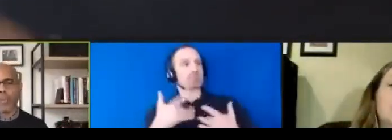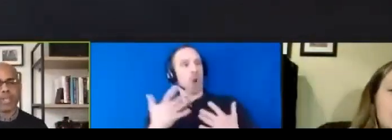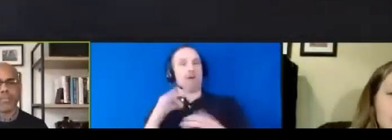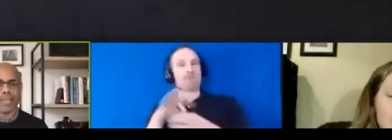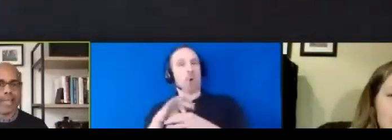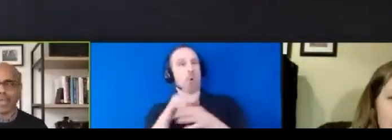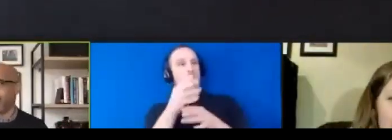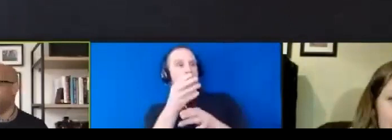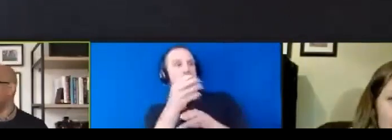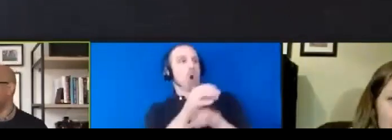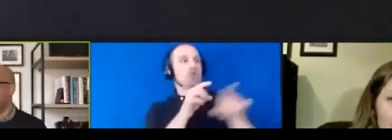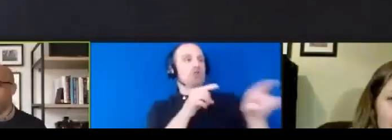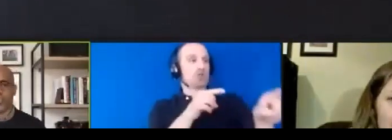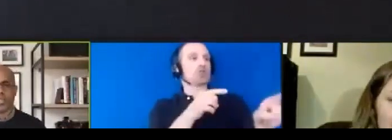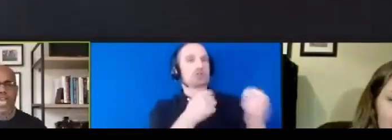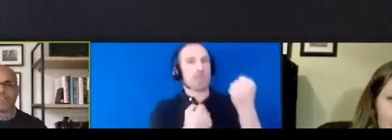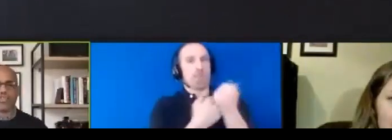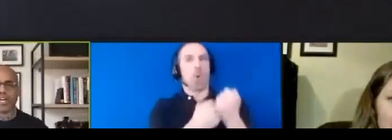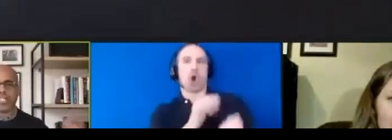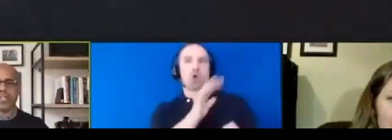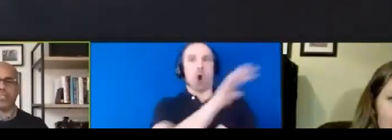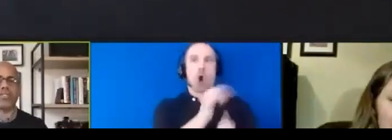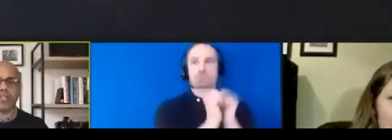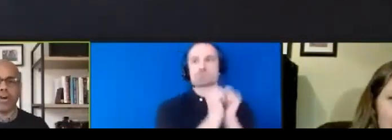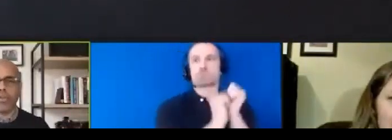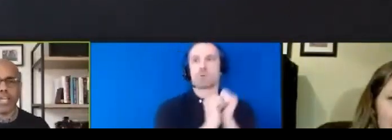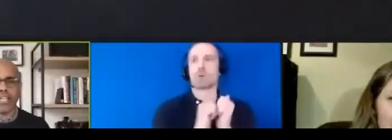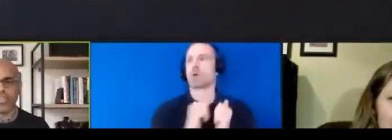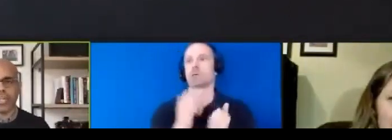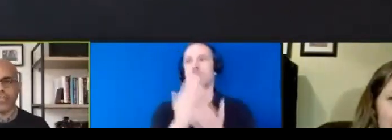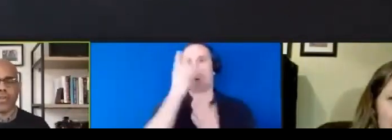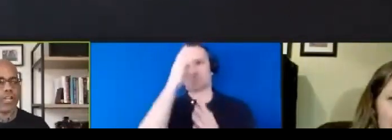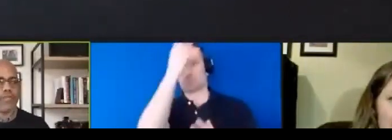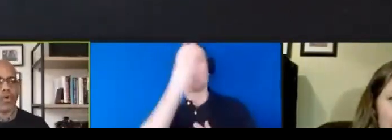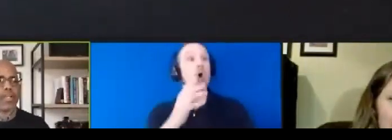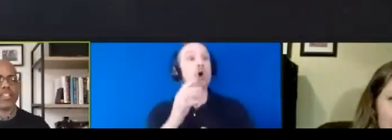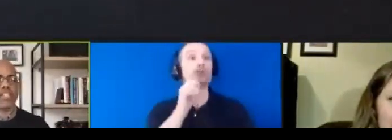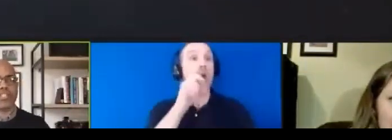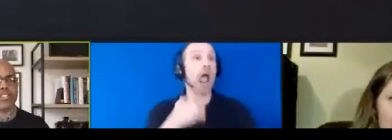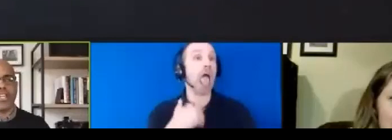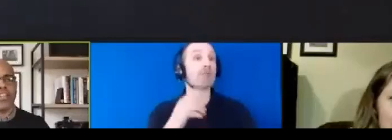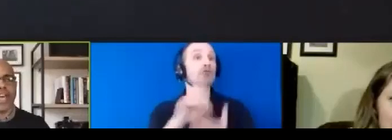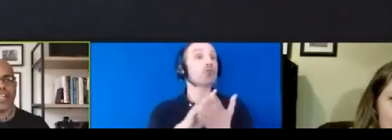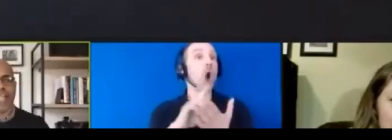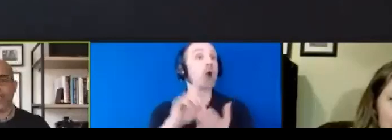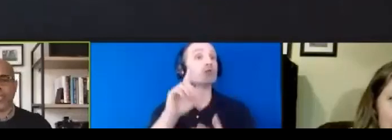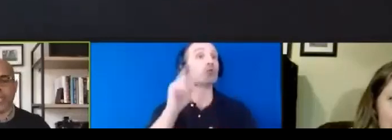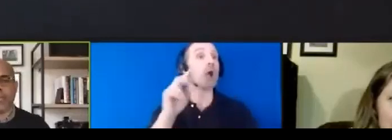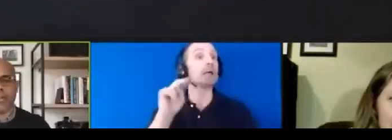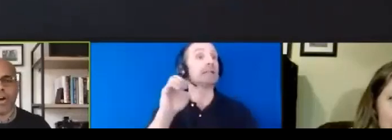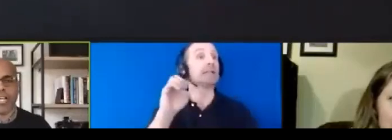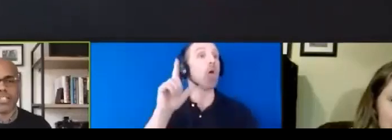despiertos hasta la noche para hacer pasar estos y y las personas están tratando de forzar los votos